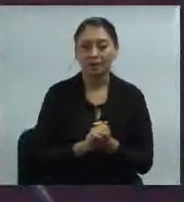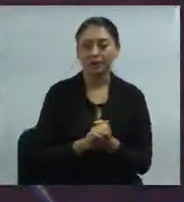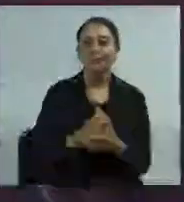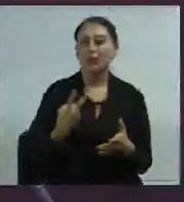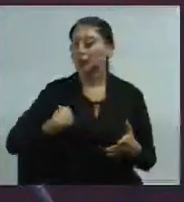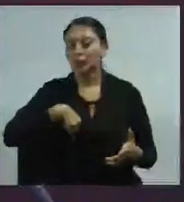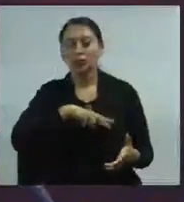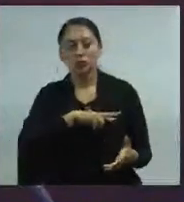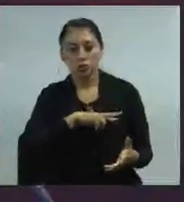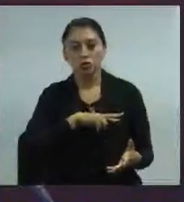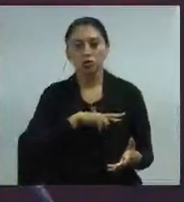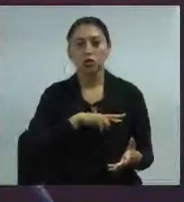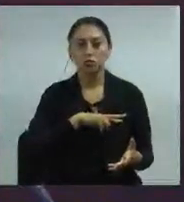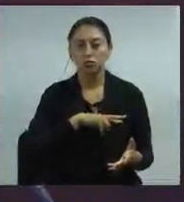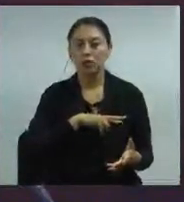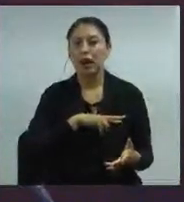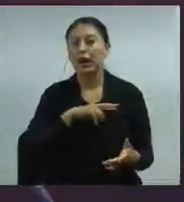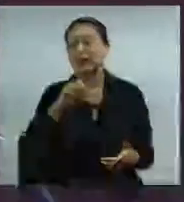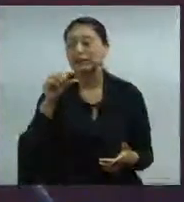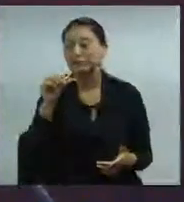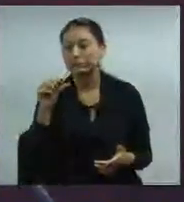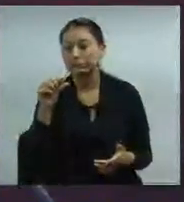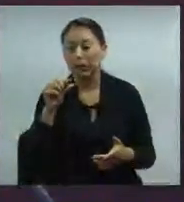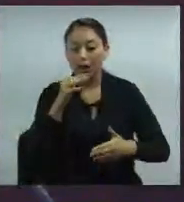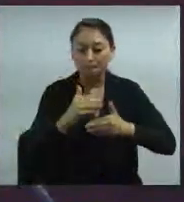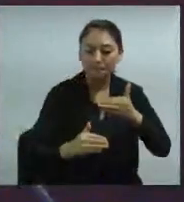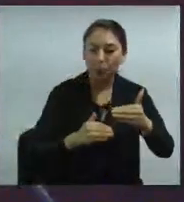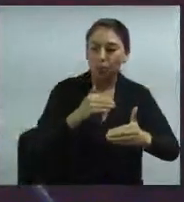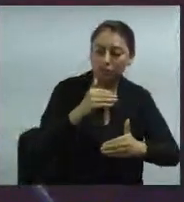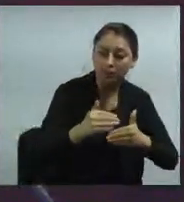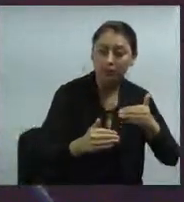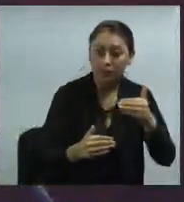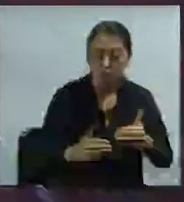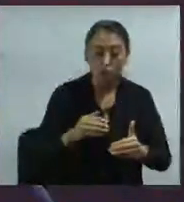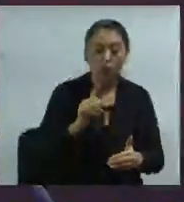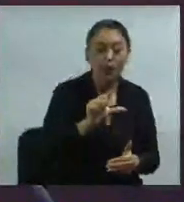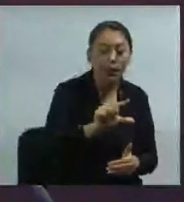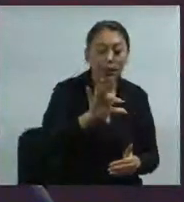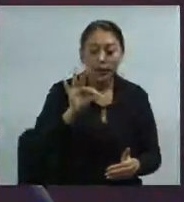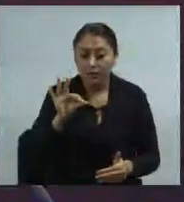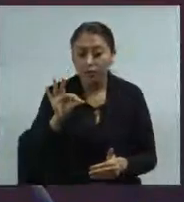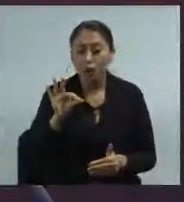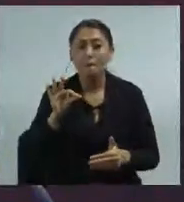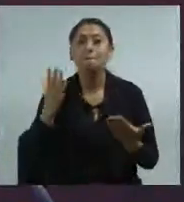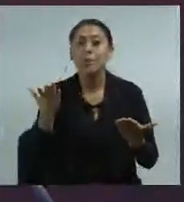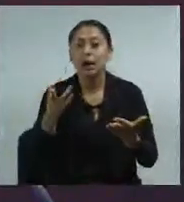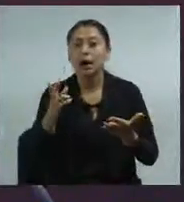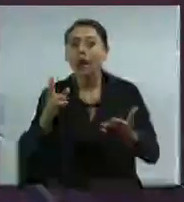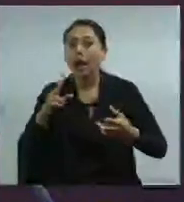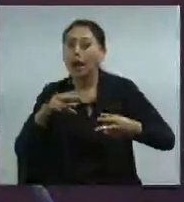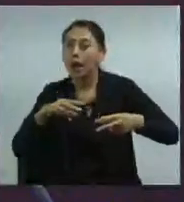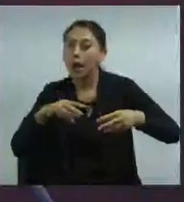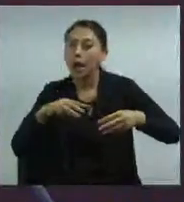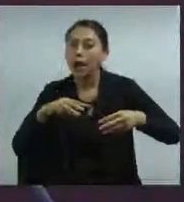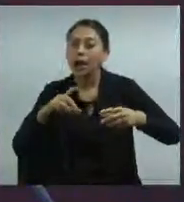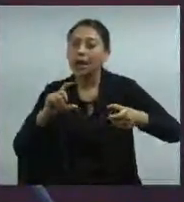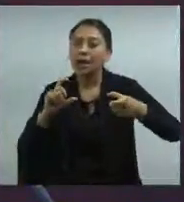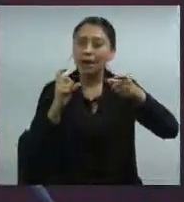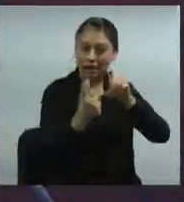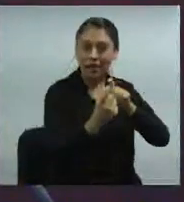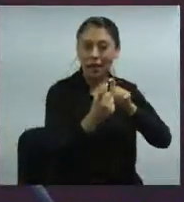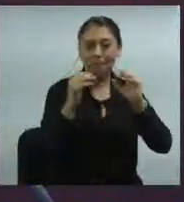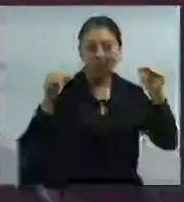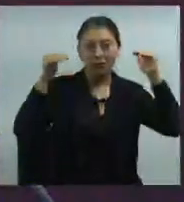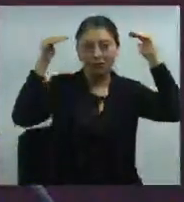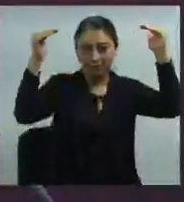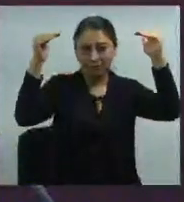estamos a las puertas de un proceso de elección para renovar magistraturas en el organismo